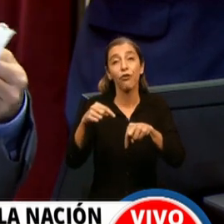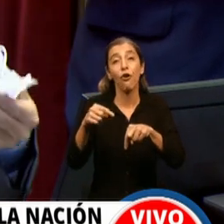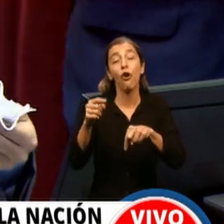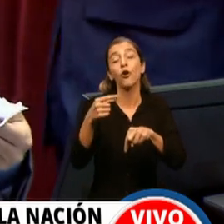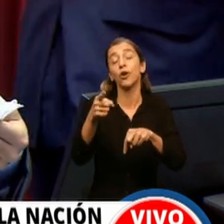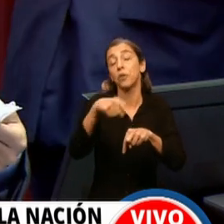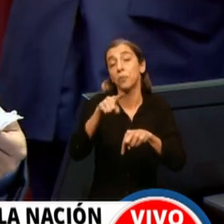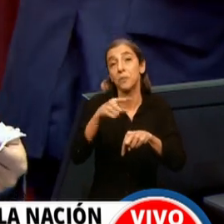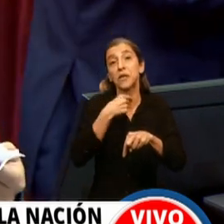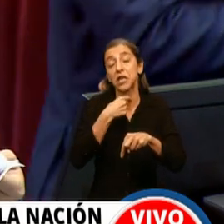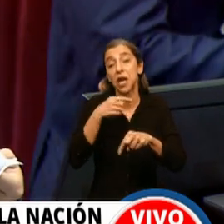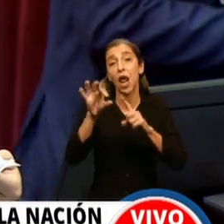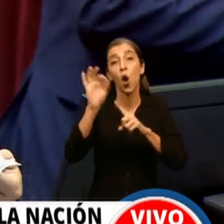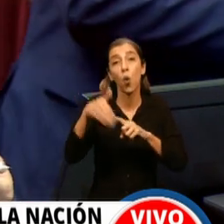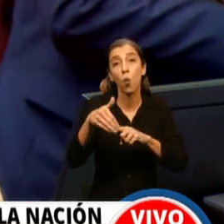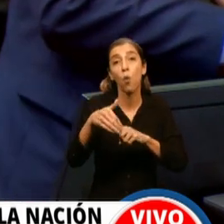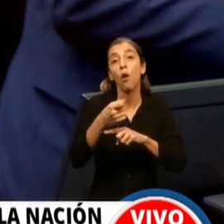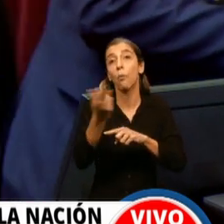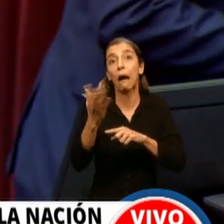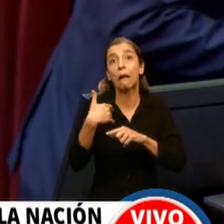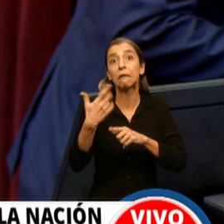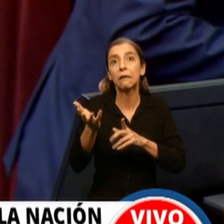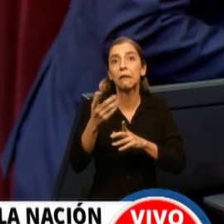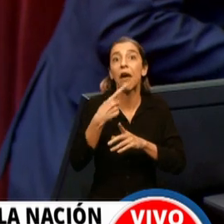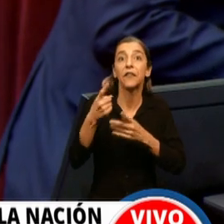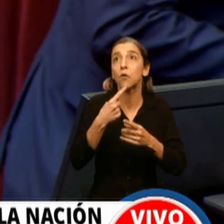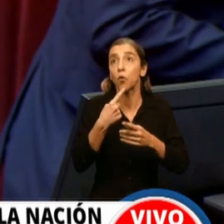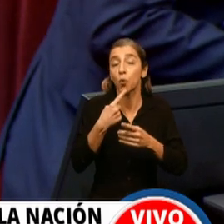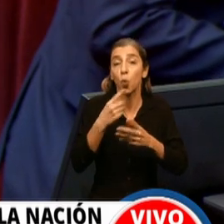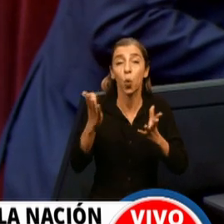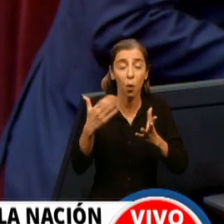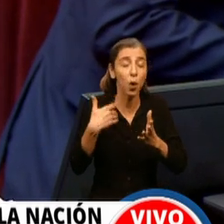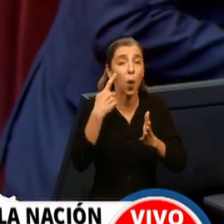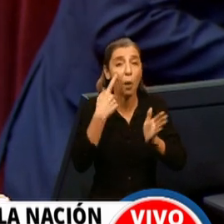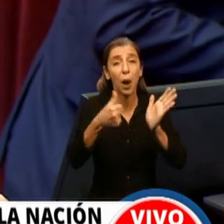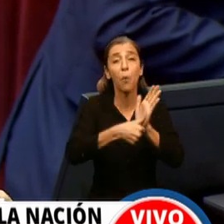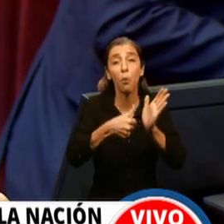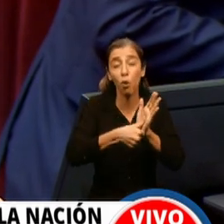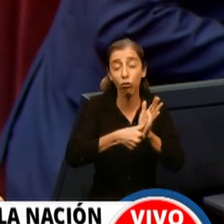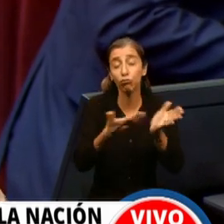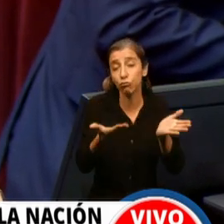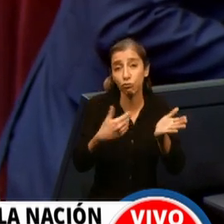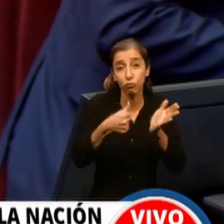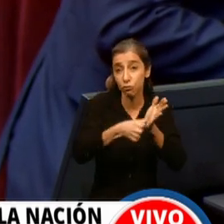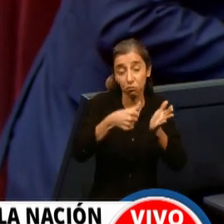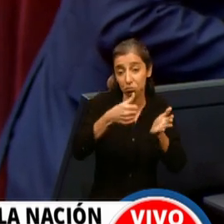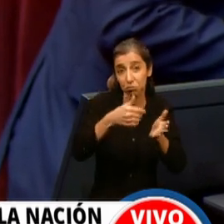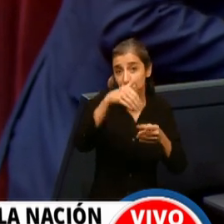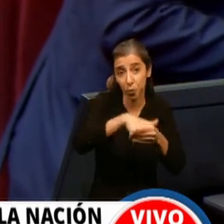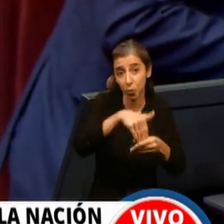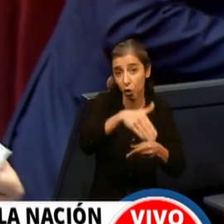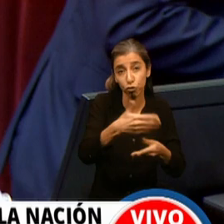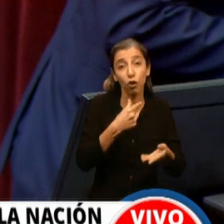pueden poner el botón ausente y aquellos que quieren votar hacen su voto afirmativo o negativo